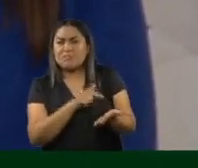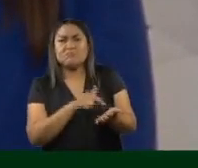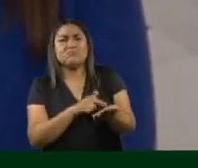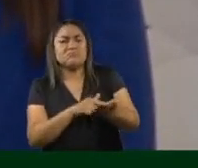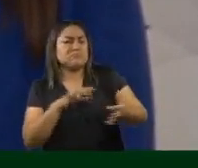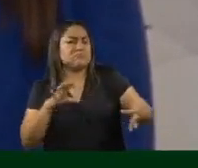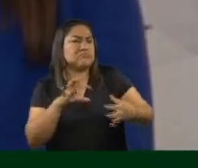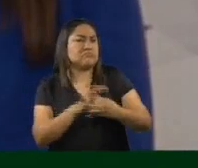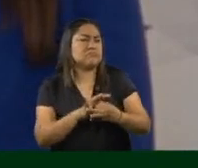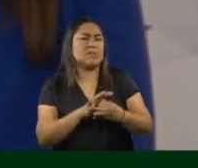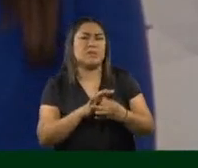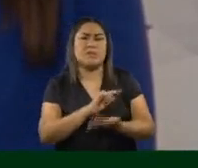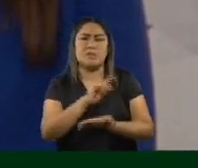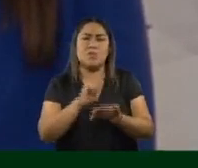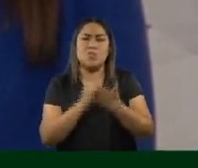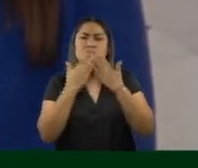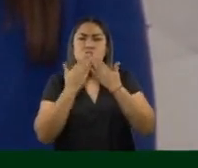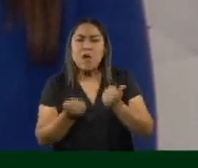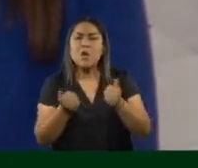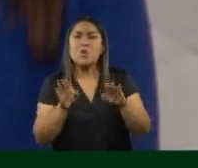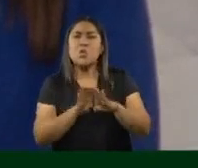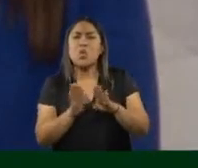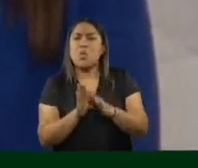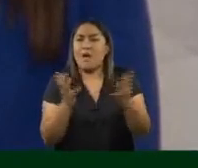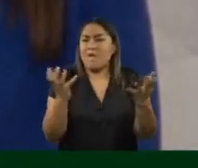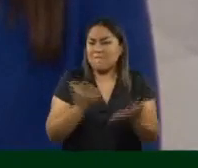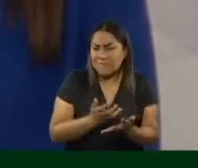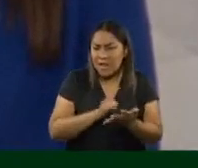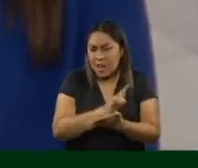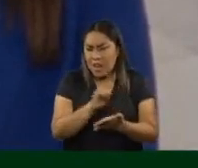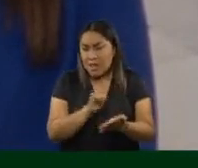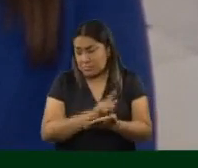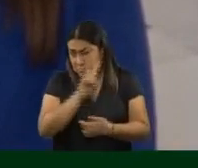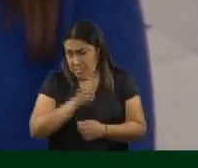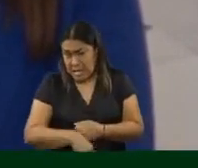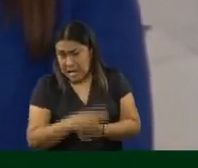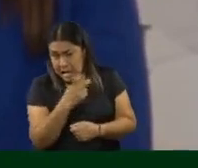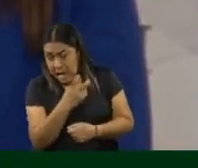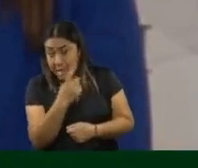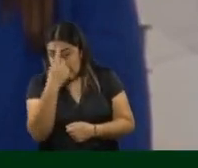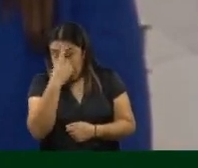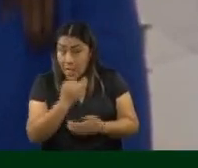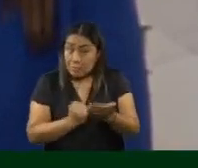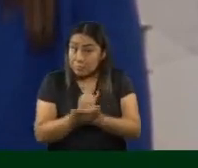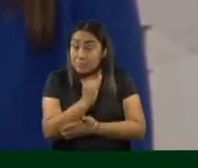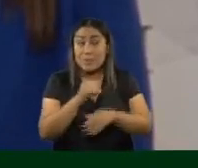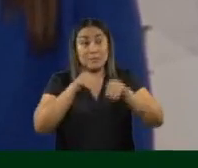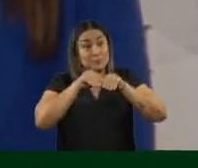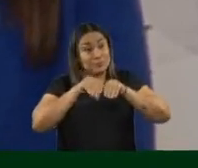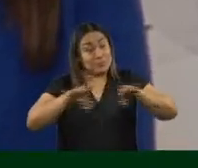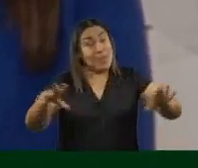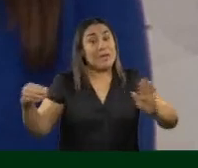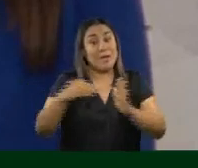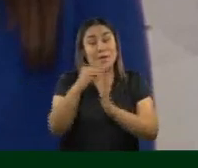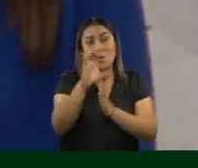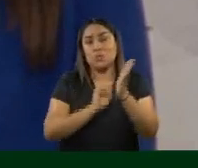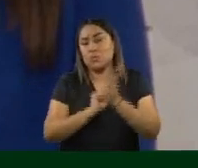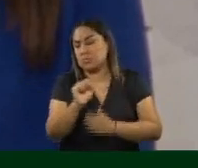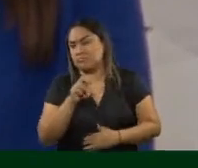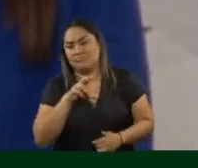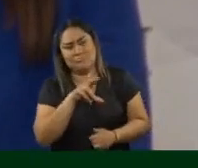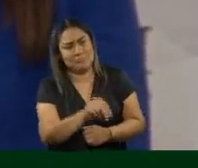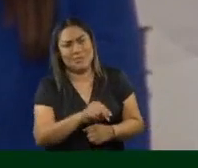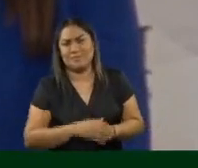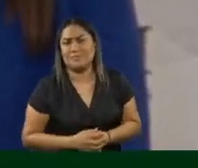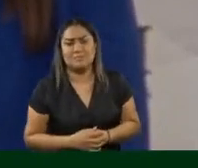es ilegítima Y verdaderamente no puede ser declarada como constitucional